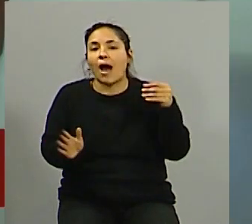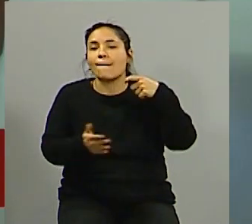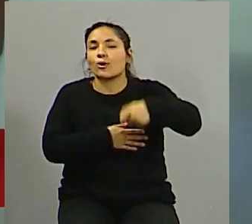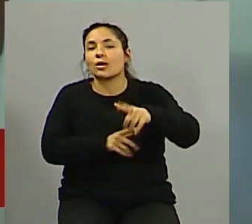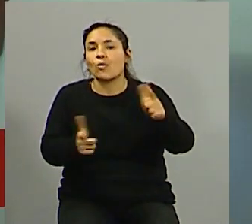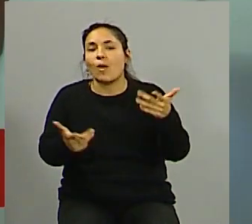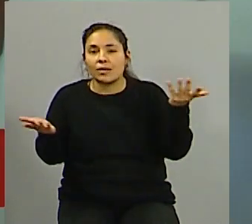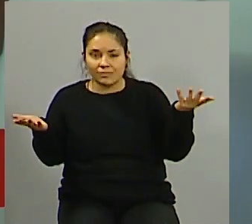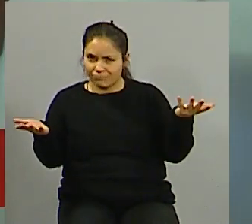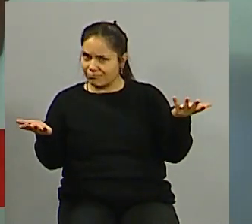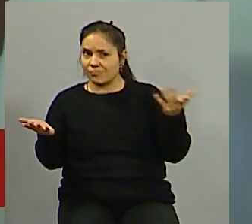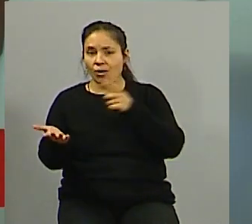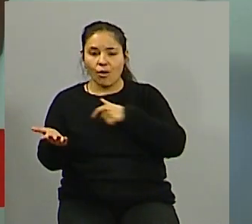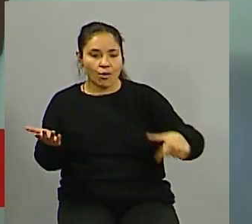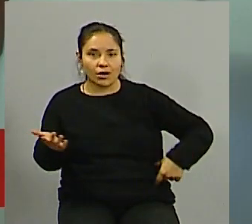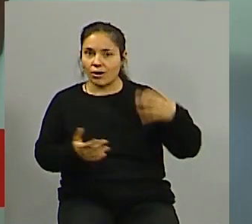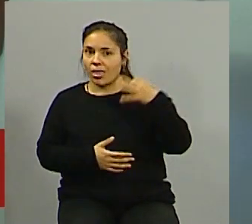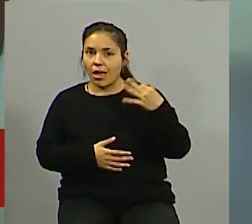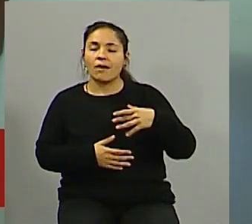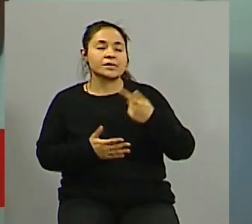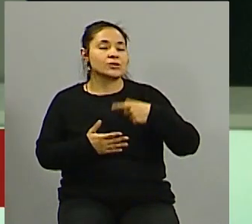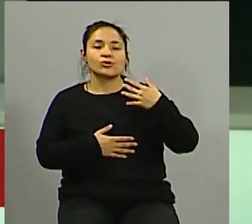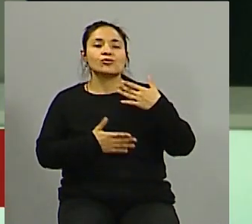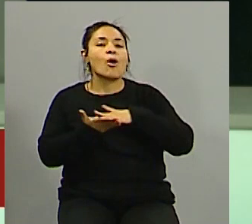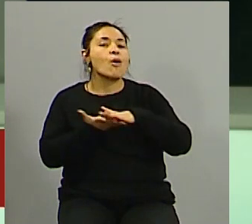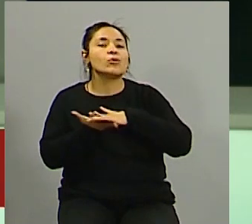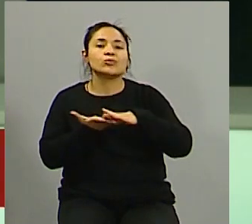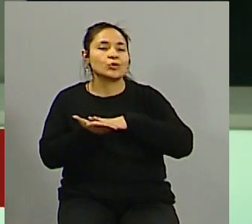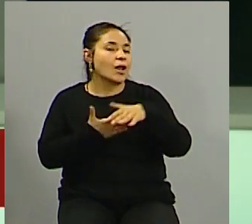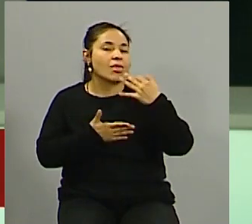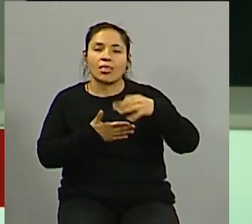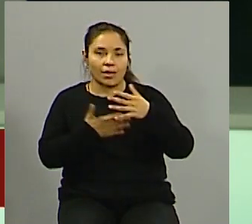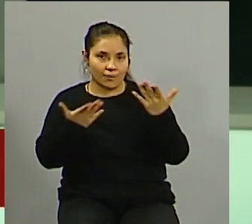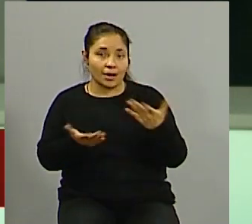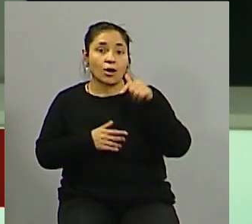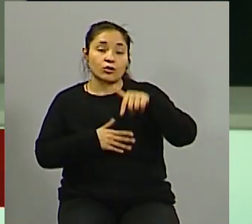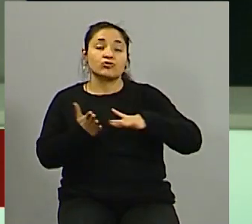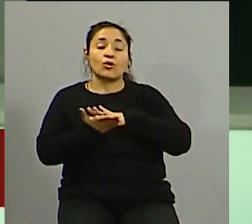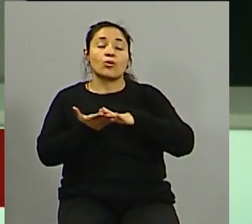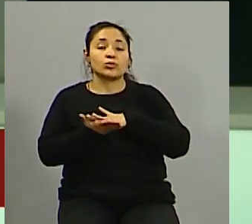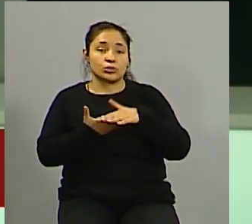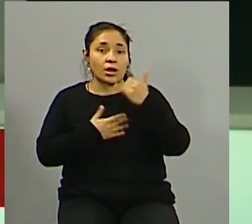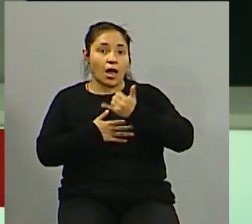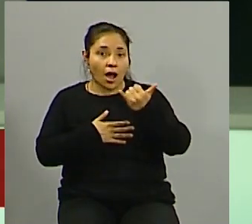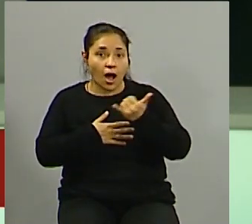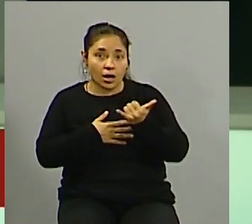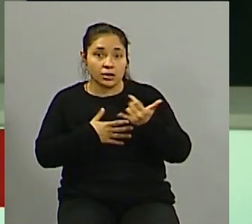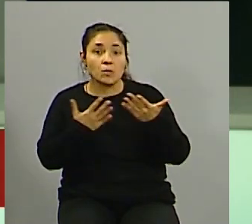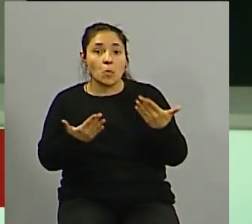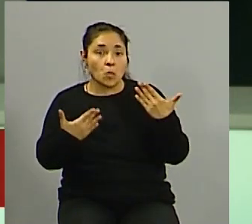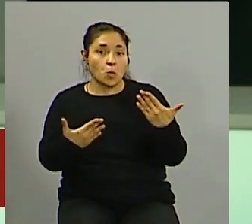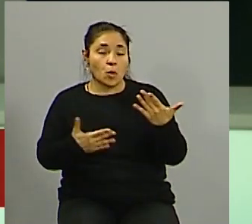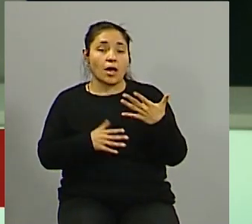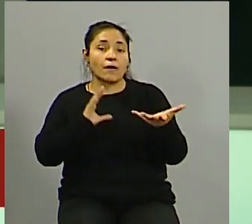y el Estado lo que tiene que hacer es solucionar los problemas de la gente. Entonces, digo, si hay una situación incluso que hoy en día existe de